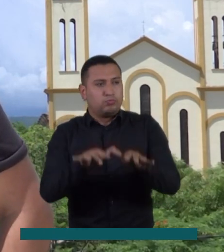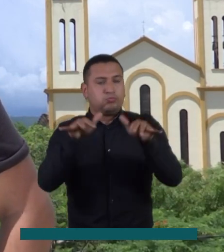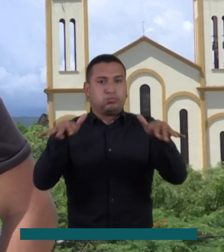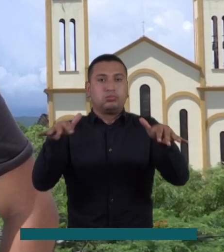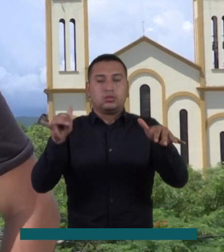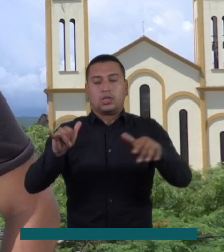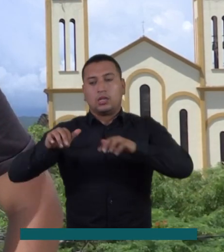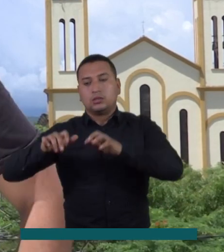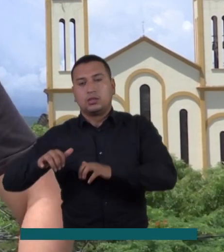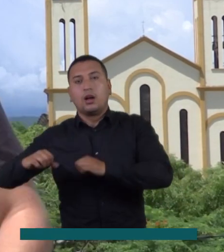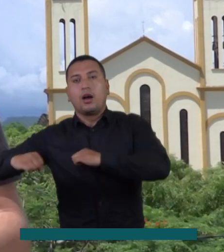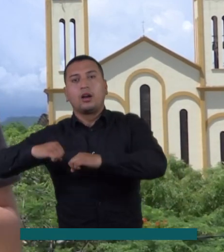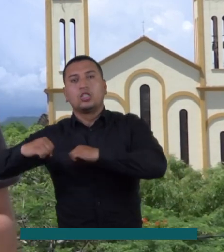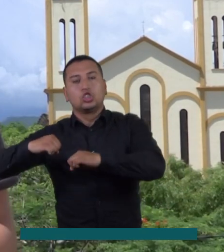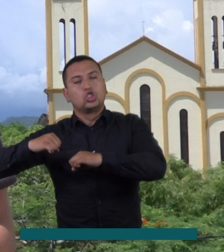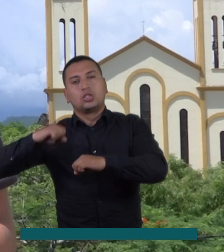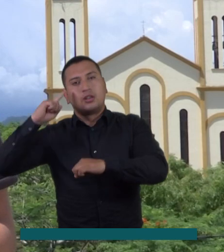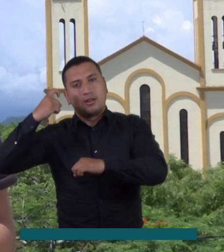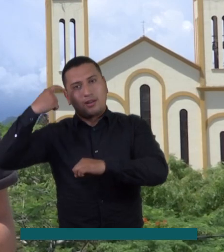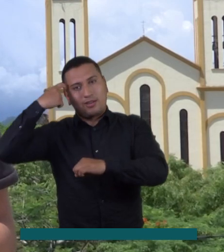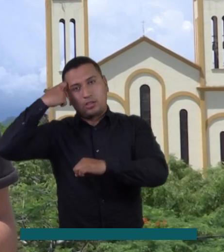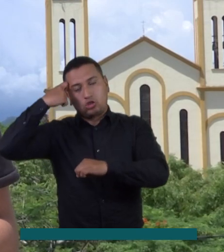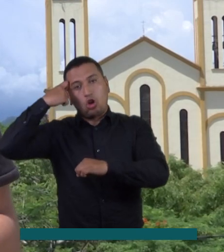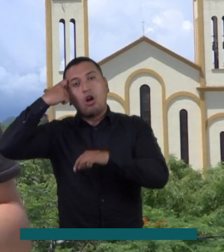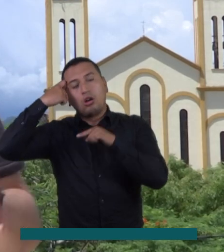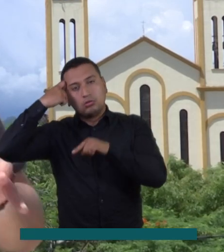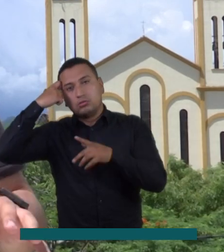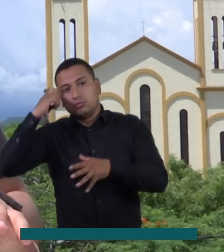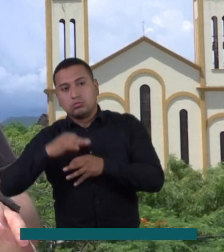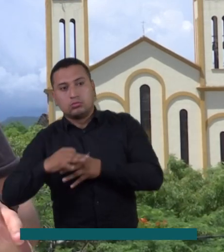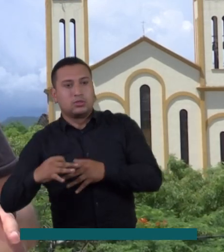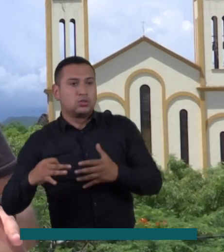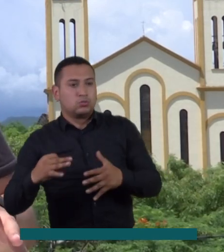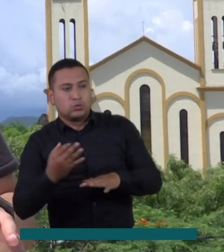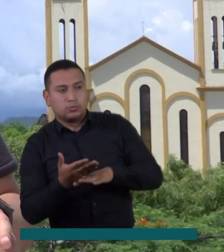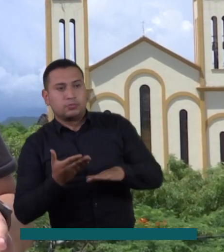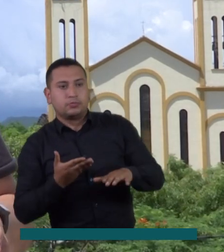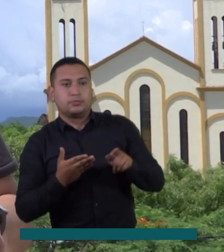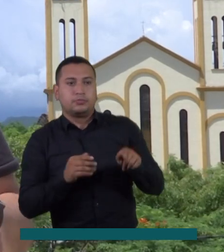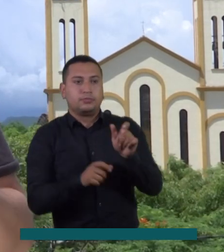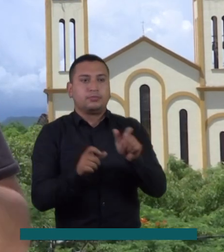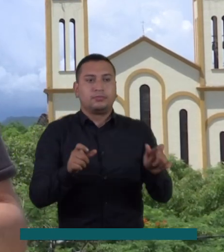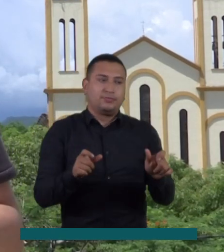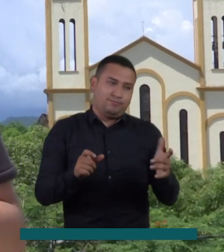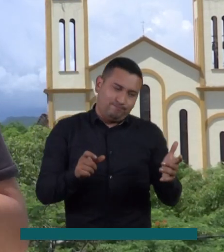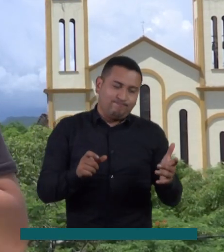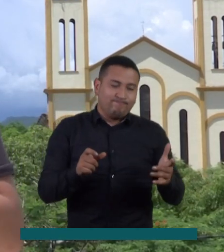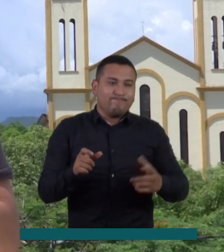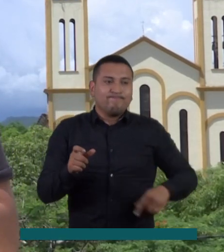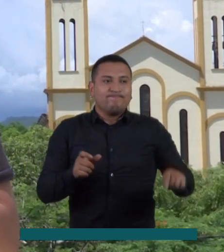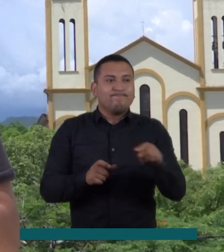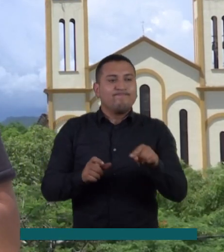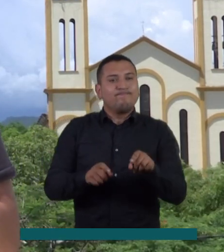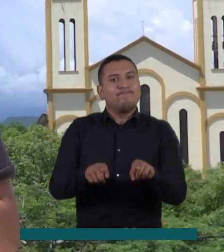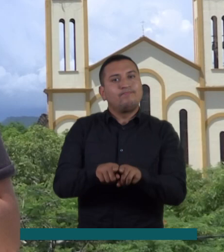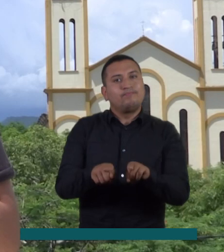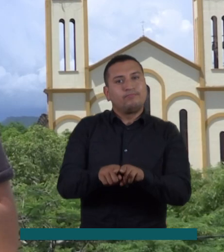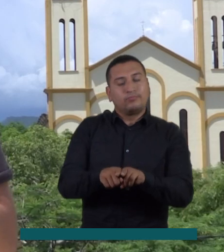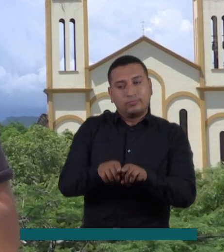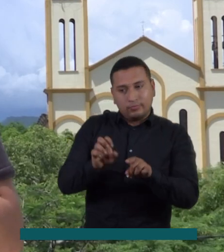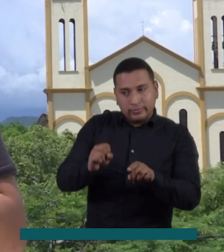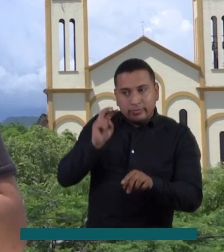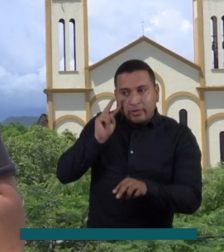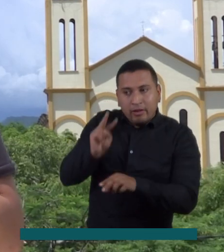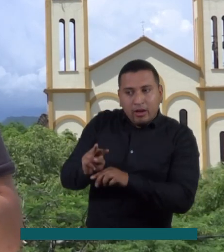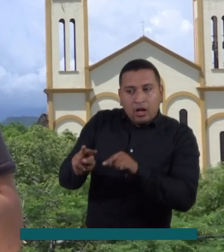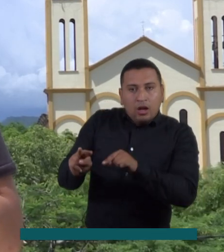Riesgo del municipio, le han solicitado a las personas que viven cerca del río Bogotá verificar el nivel del mismo para evitar